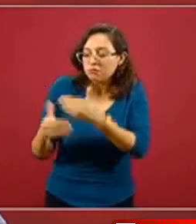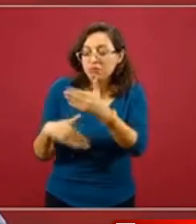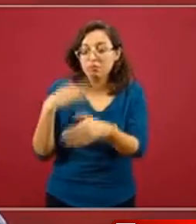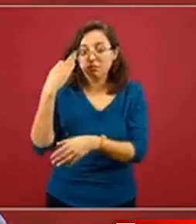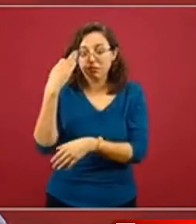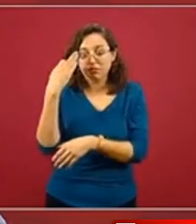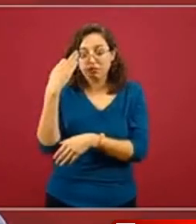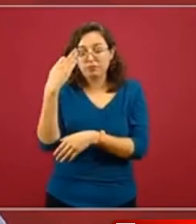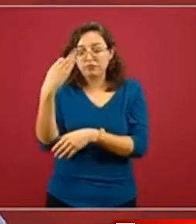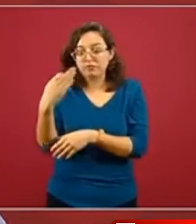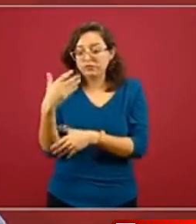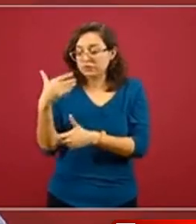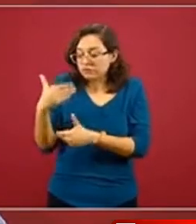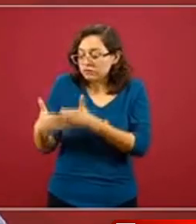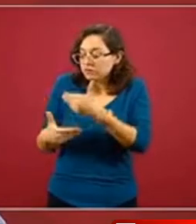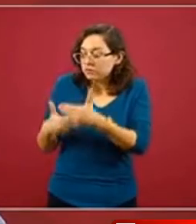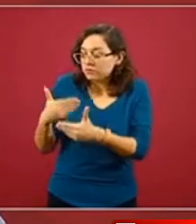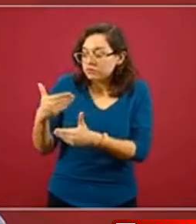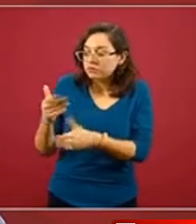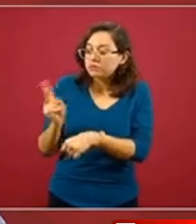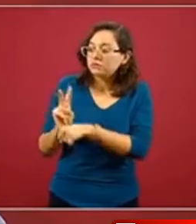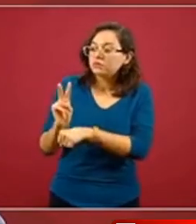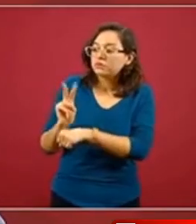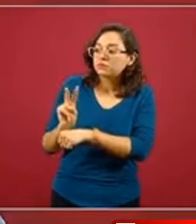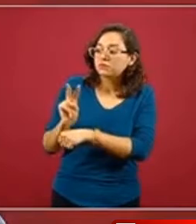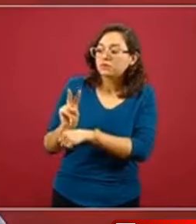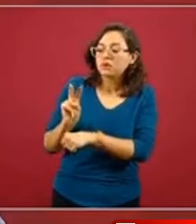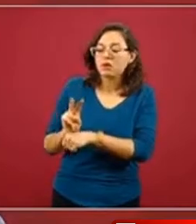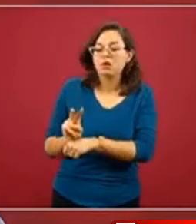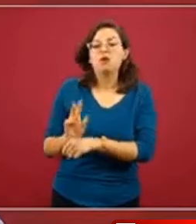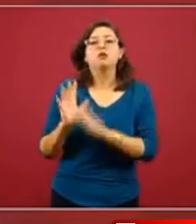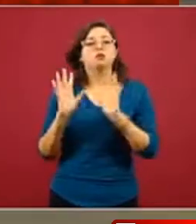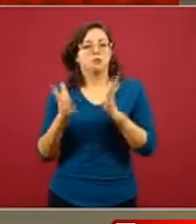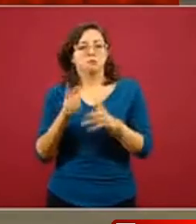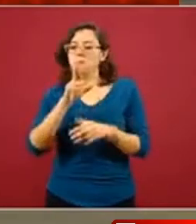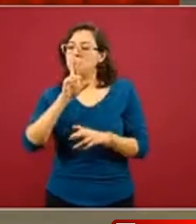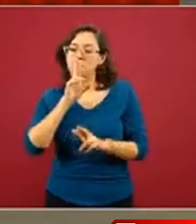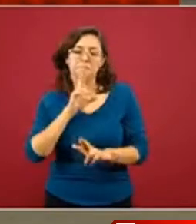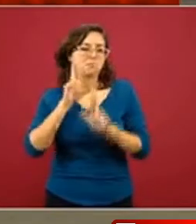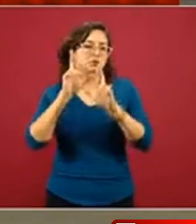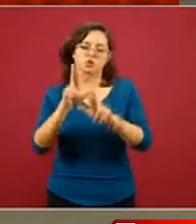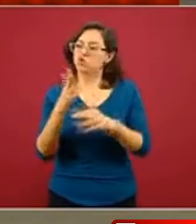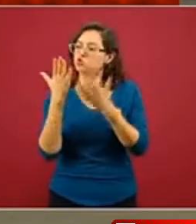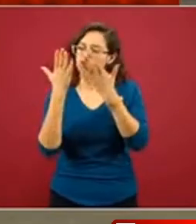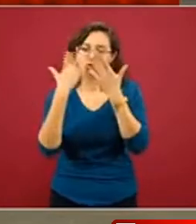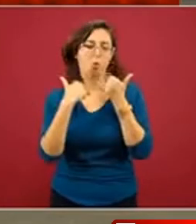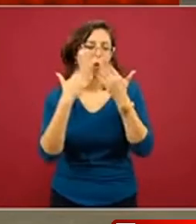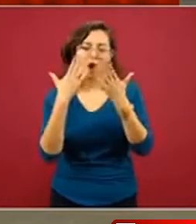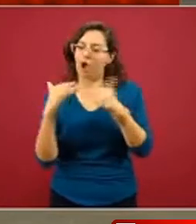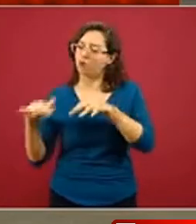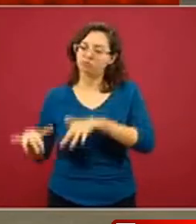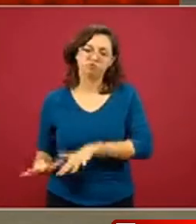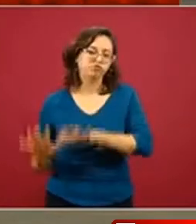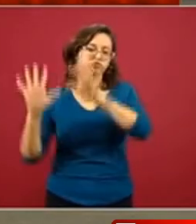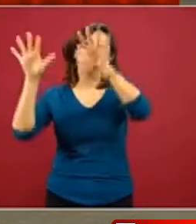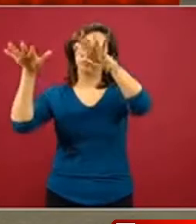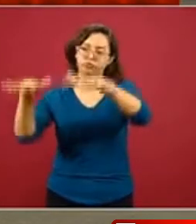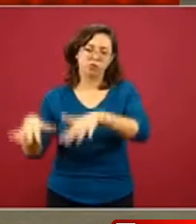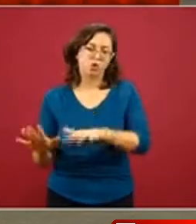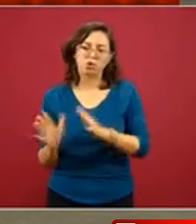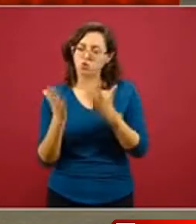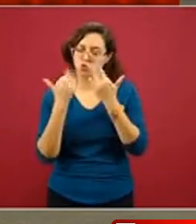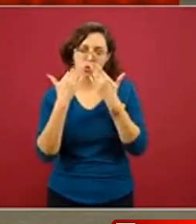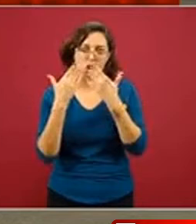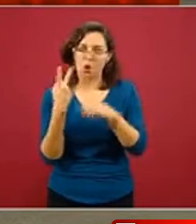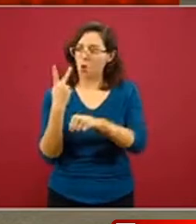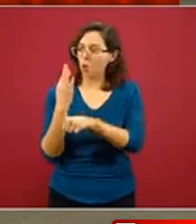va lógicamente controlando y nivelando, entonces se llega finalmente a descartar la ocurrencia, ¿no? Entonces, en este momento ya no